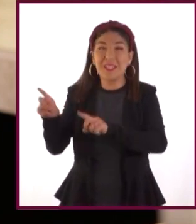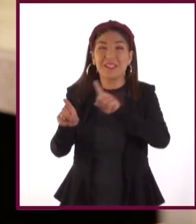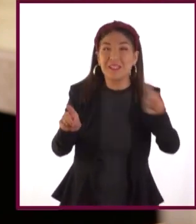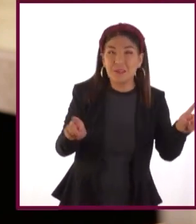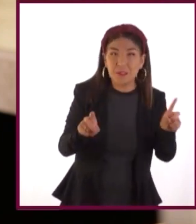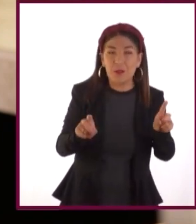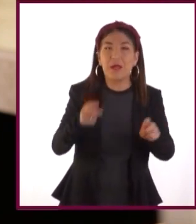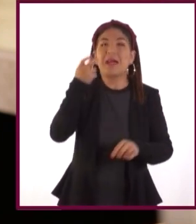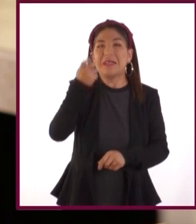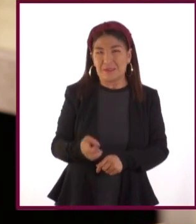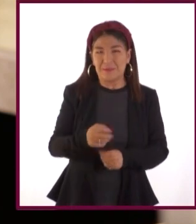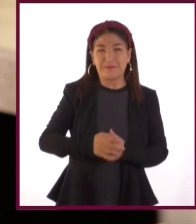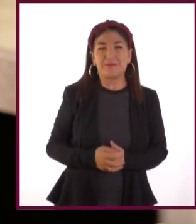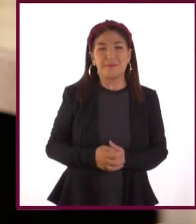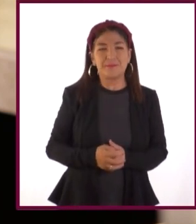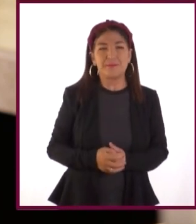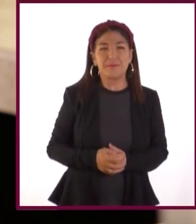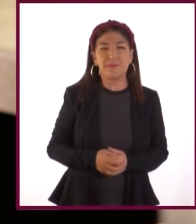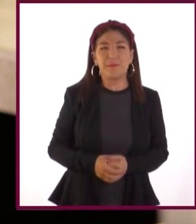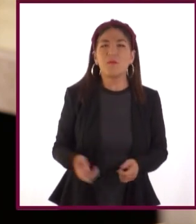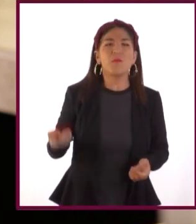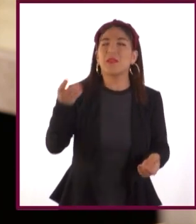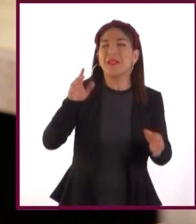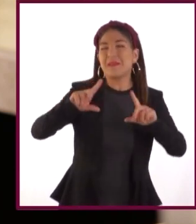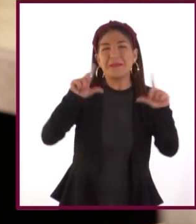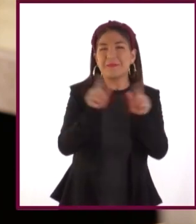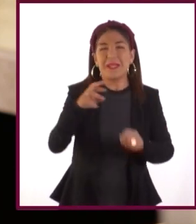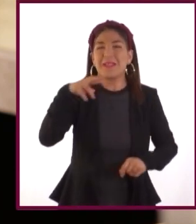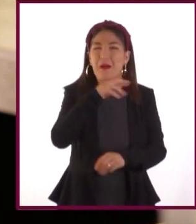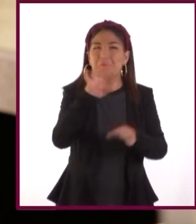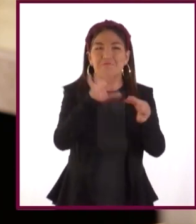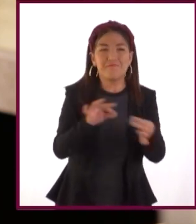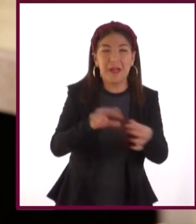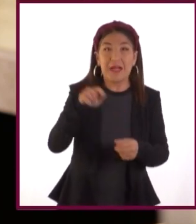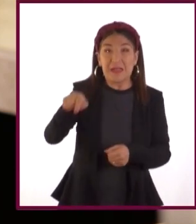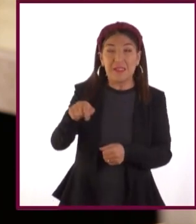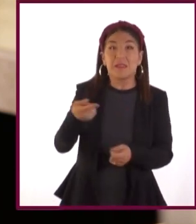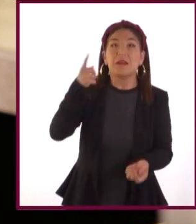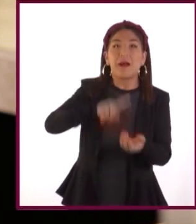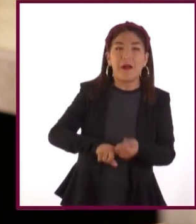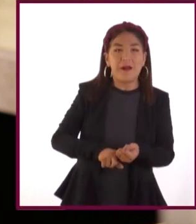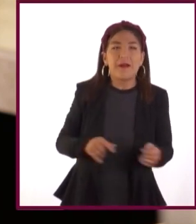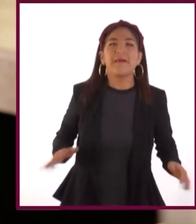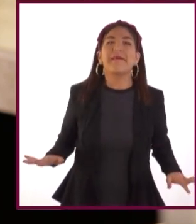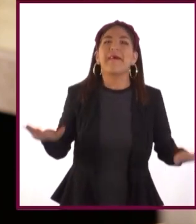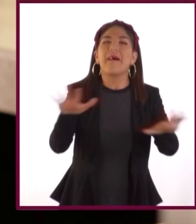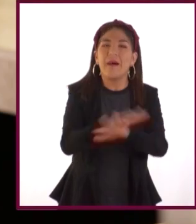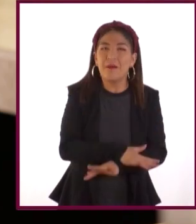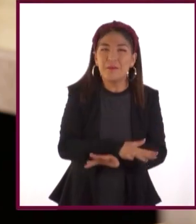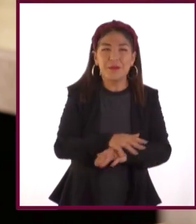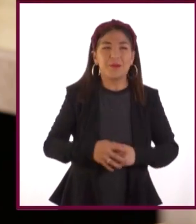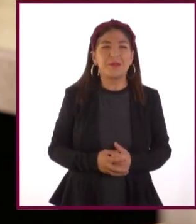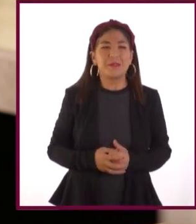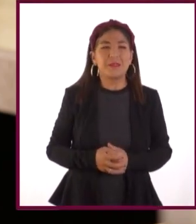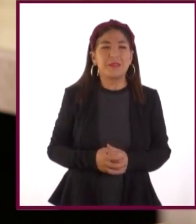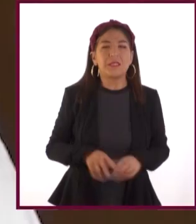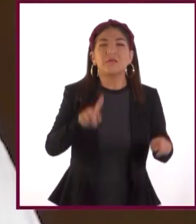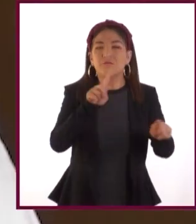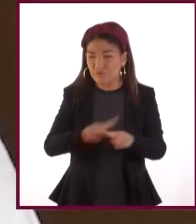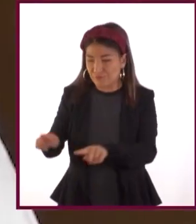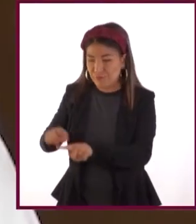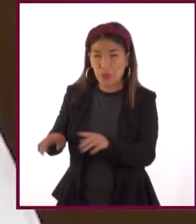el concepto, que es la magnitud. ¿Cuánta masa es? Lo que dice la balanza y se acabó. Sin embargo, el peso requiere conocer,